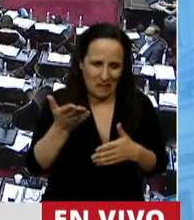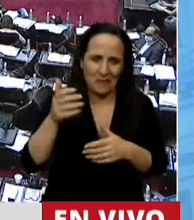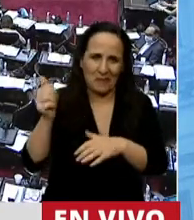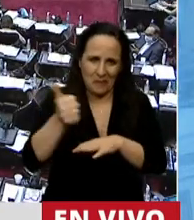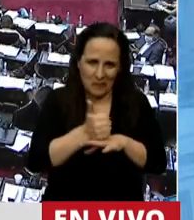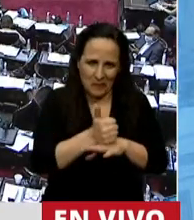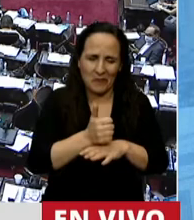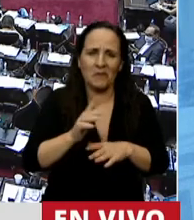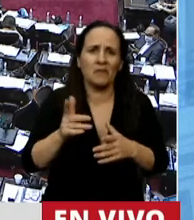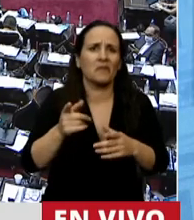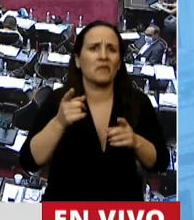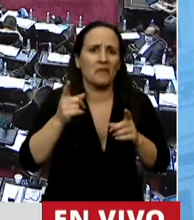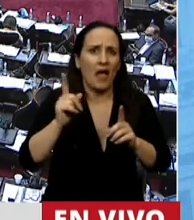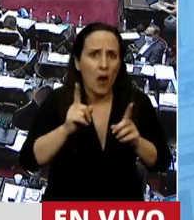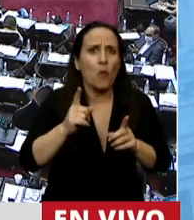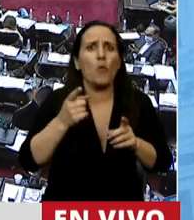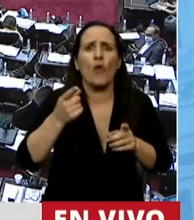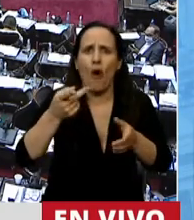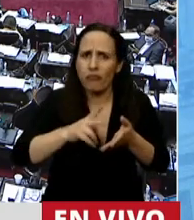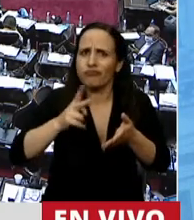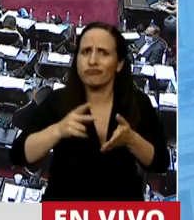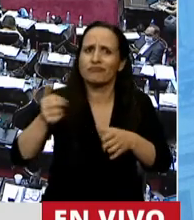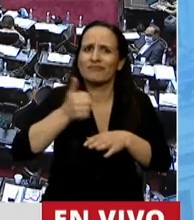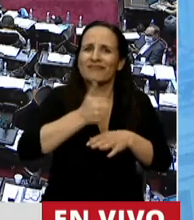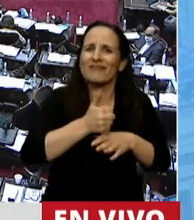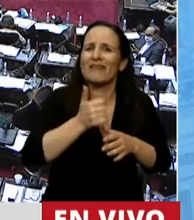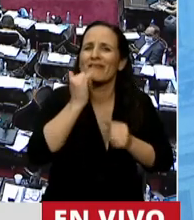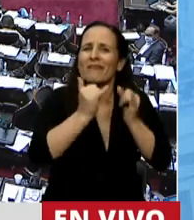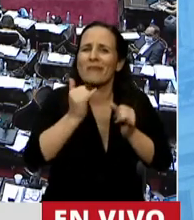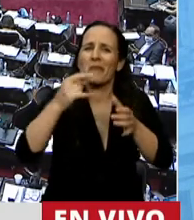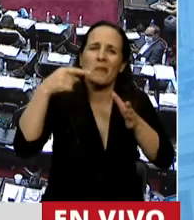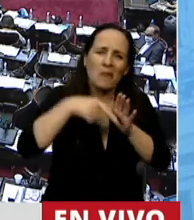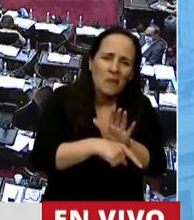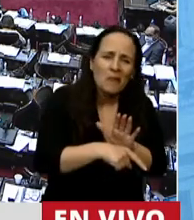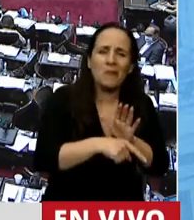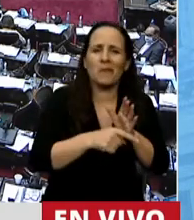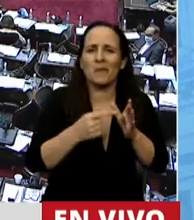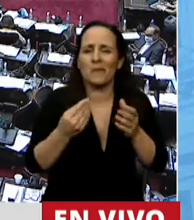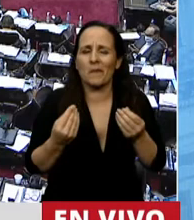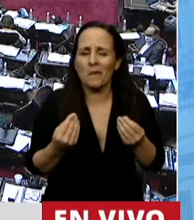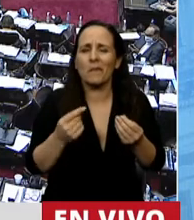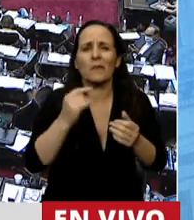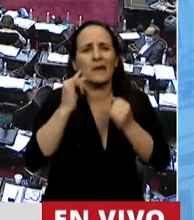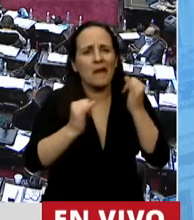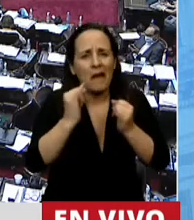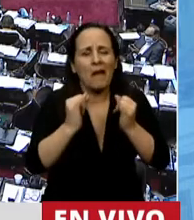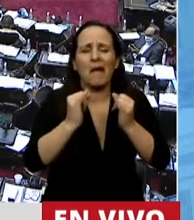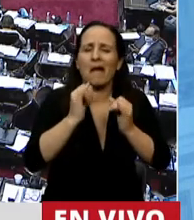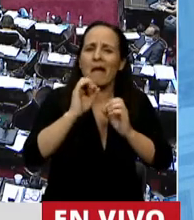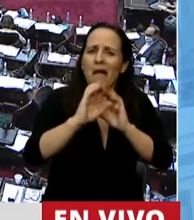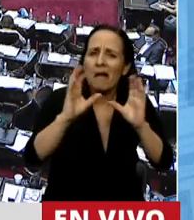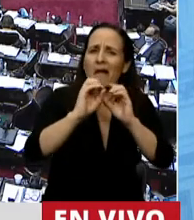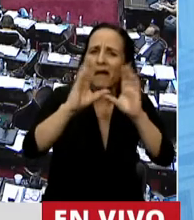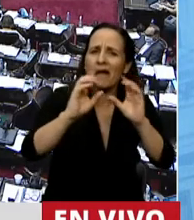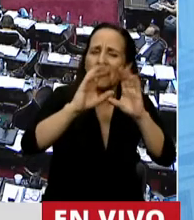que se reiteraron en la invitación para agregar nuevos detalles, para intentar de alguna manera seguir esclareciendo